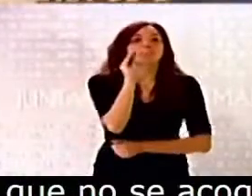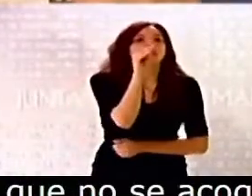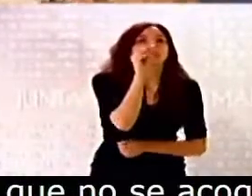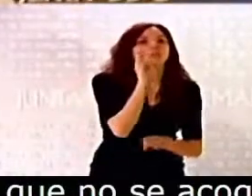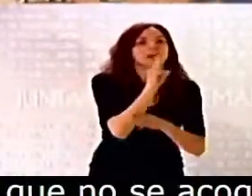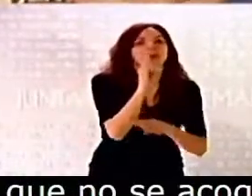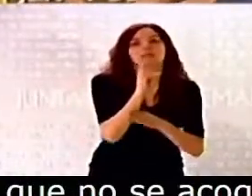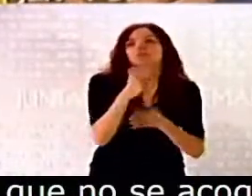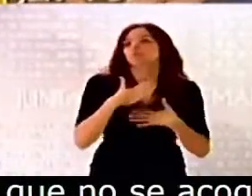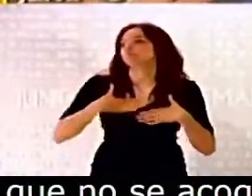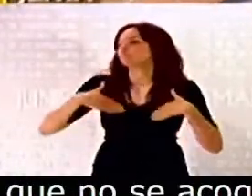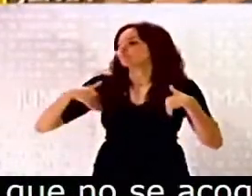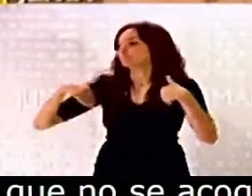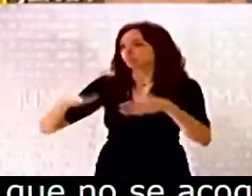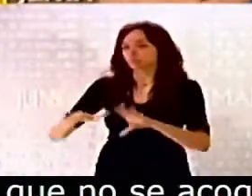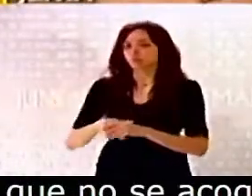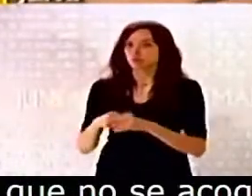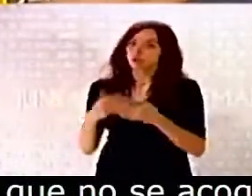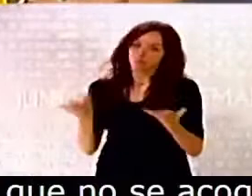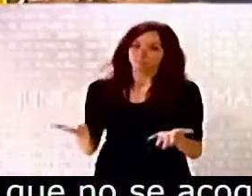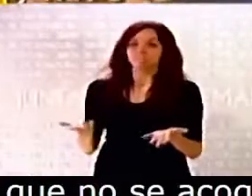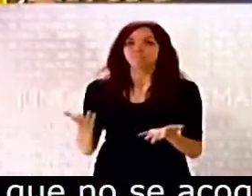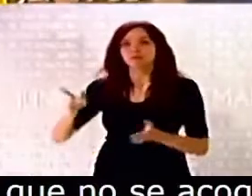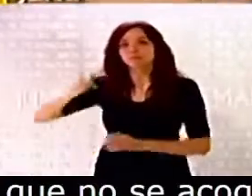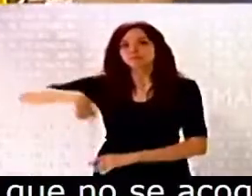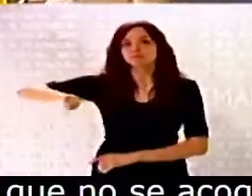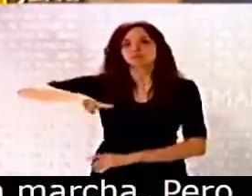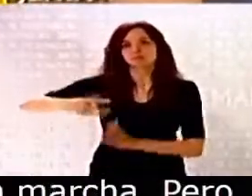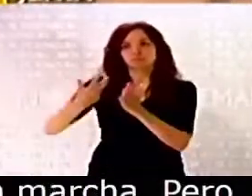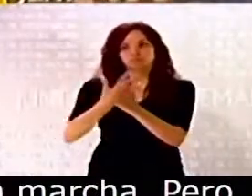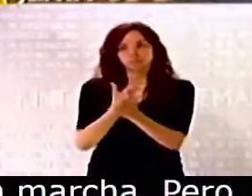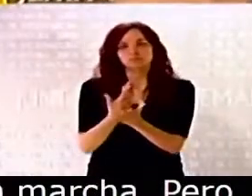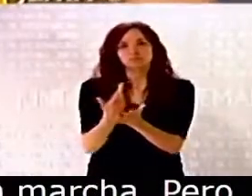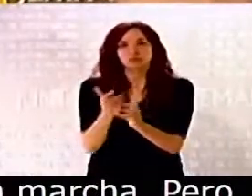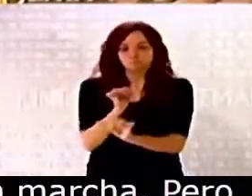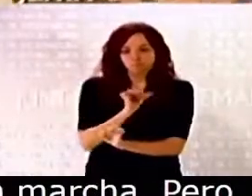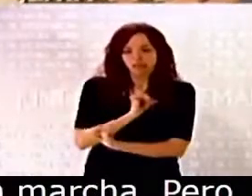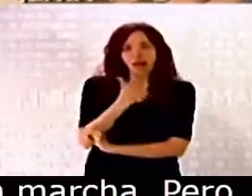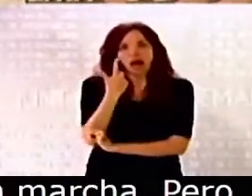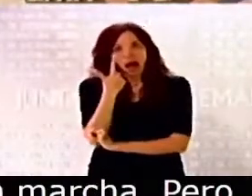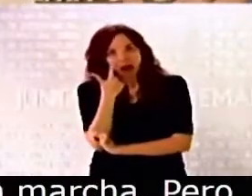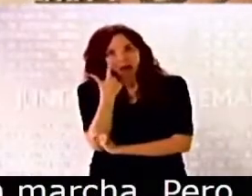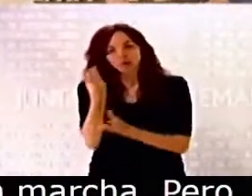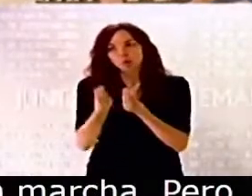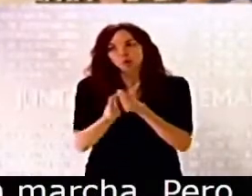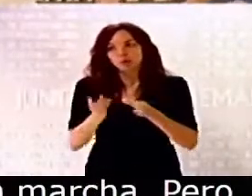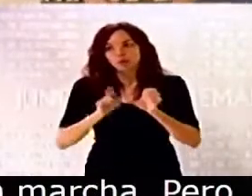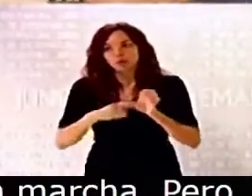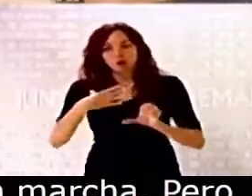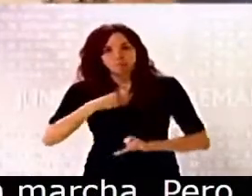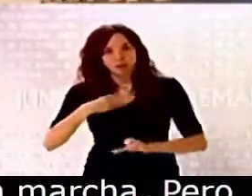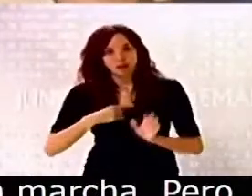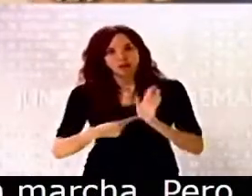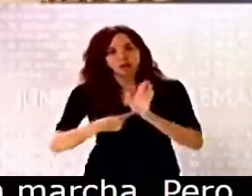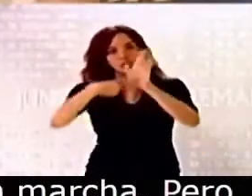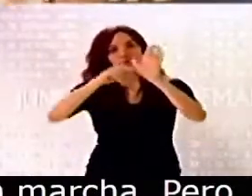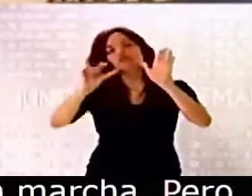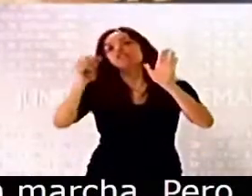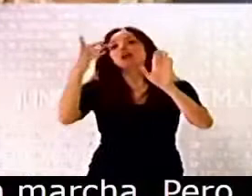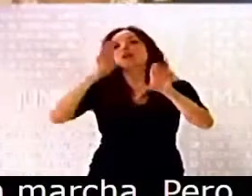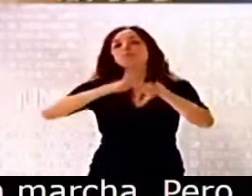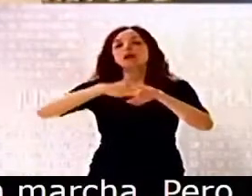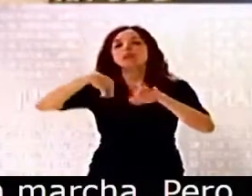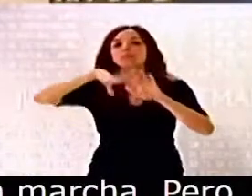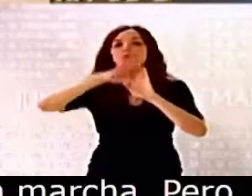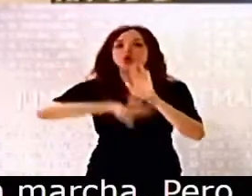Parlamento, lo que quieran. Pero, hombre, vamos a dejar siquiera que lleguen los papeles a la Junta de Extremadura para poder resolver un programa